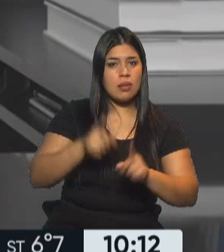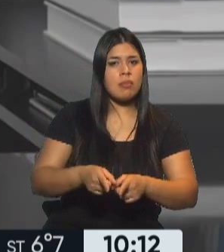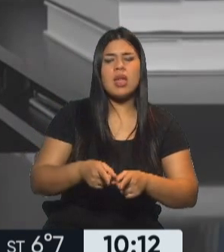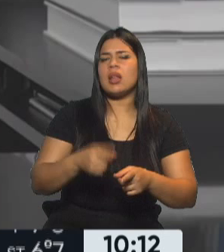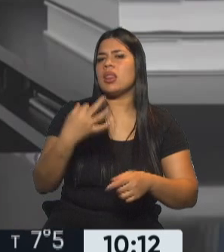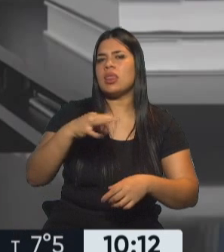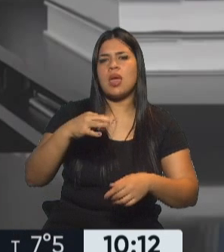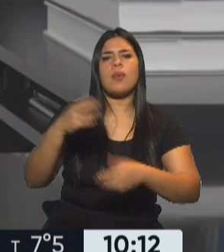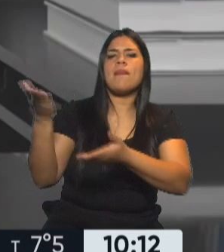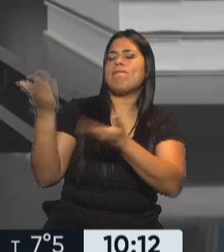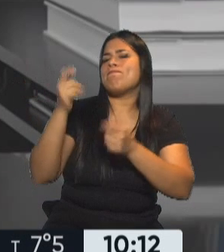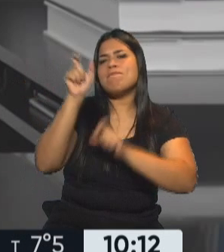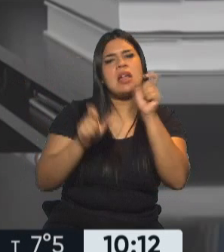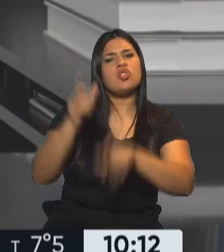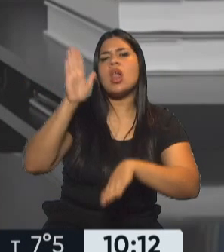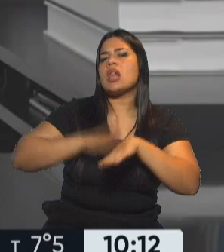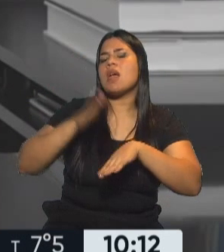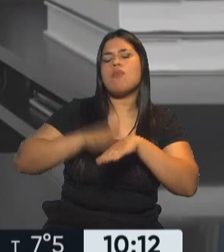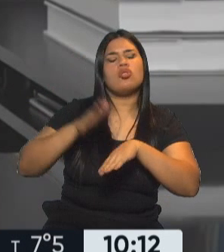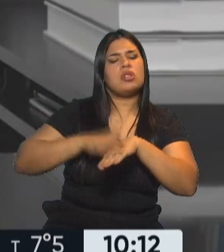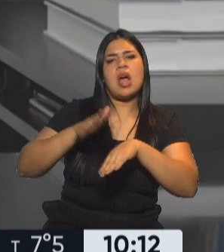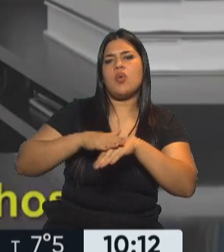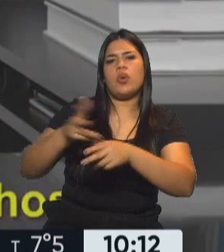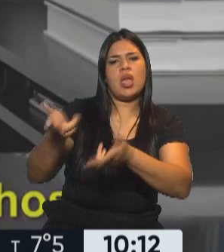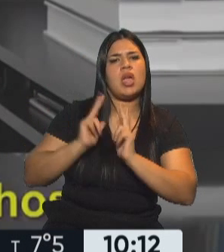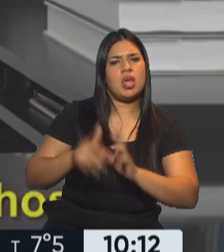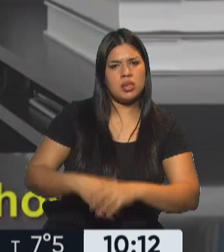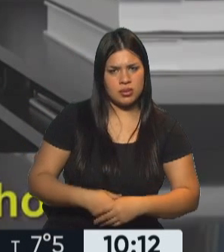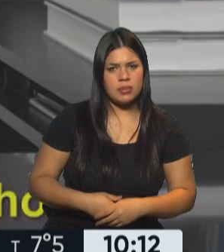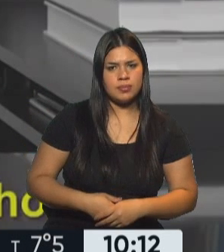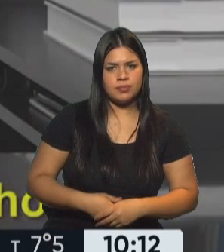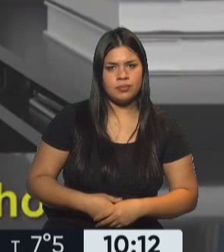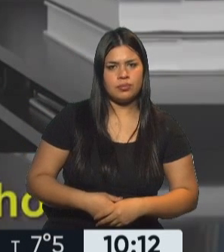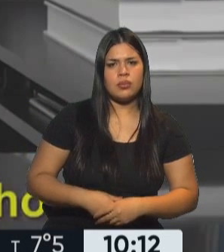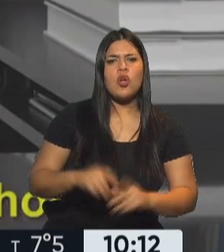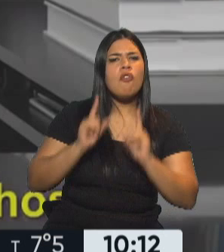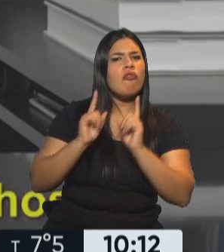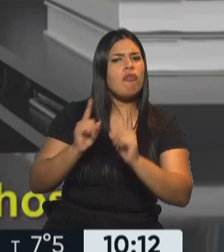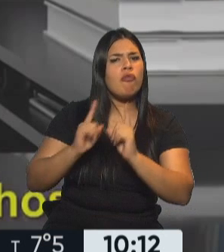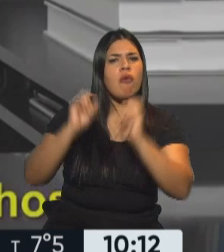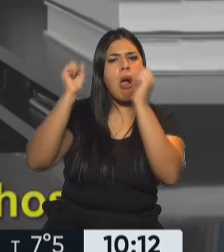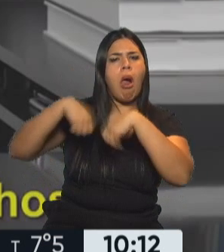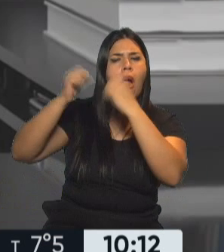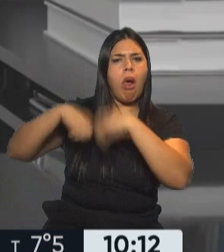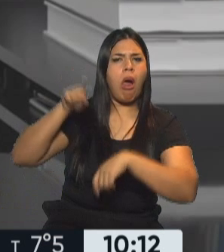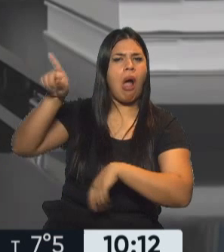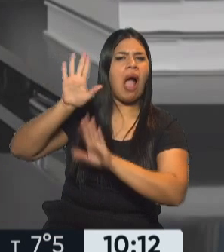que entreguen a los acusados de haber cometido el atentado, que se siguen cobijando y protegiendo en dichos